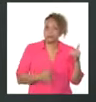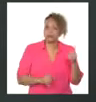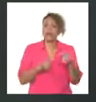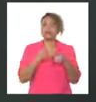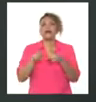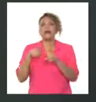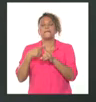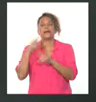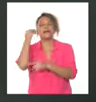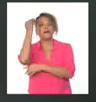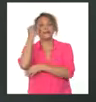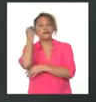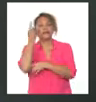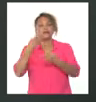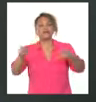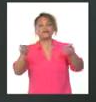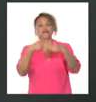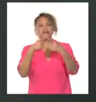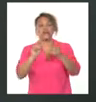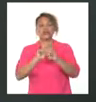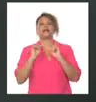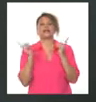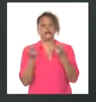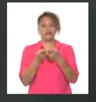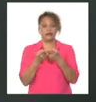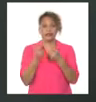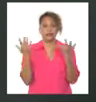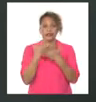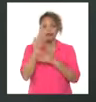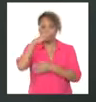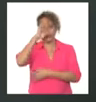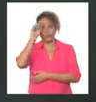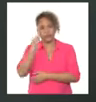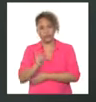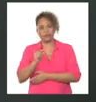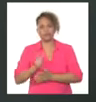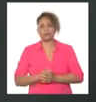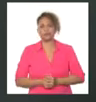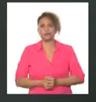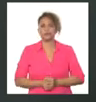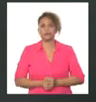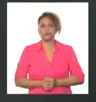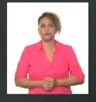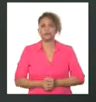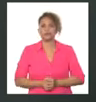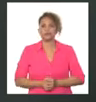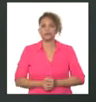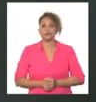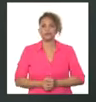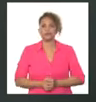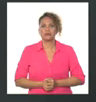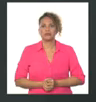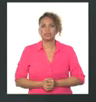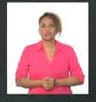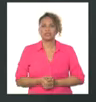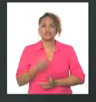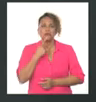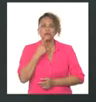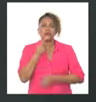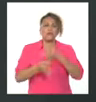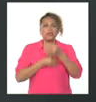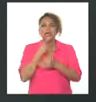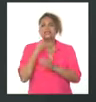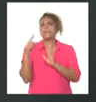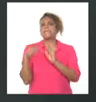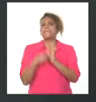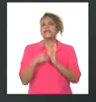y en el pensamiento musical en general de los cubanos. Te puedo mencionar 1000 canciones,